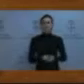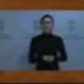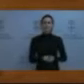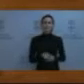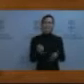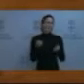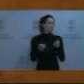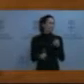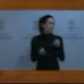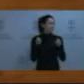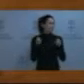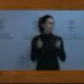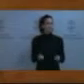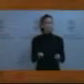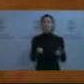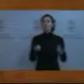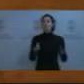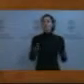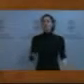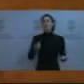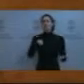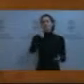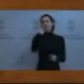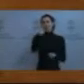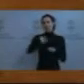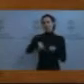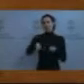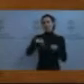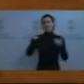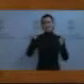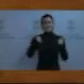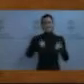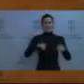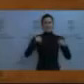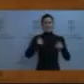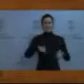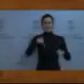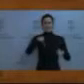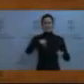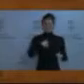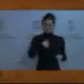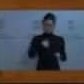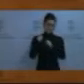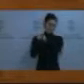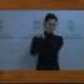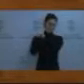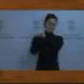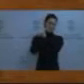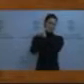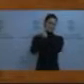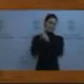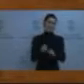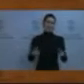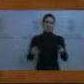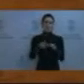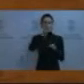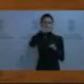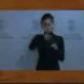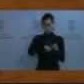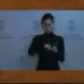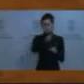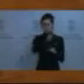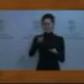equivoca profundamente. Y yo le voy a decir una cosa. Llevo muchos años militando en el único partido en el que milité en mi